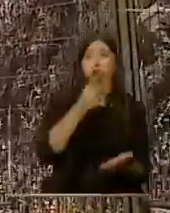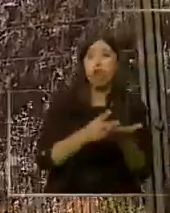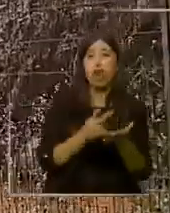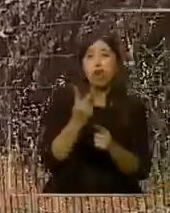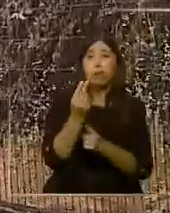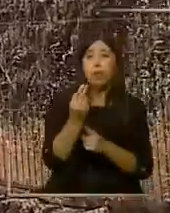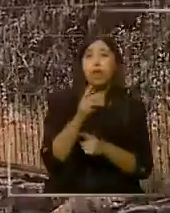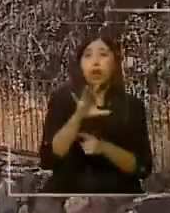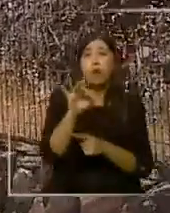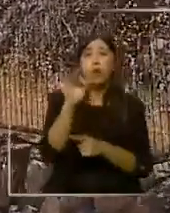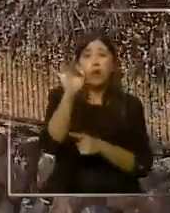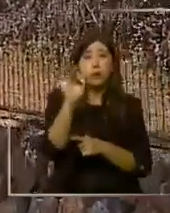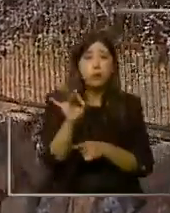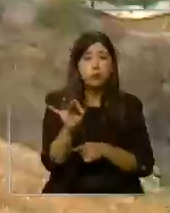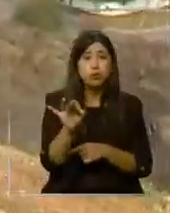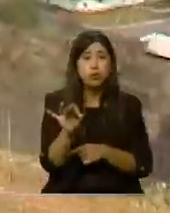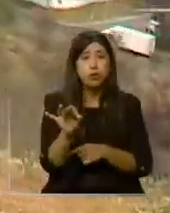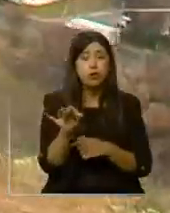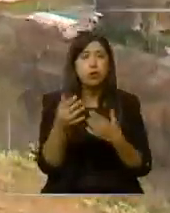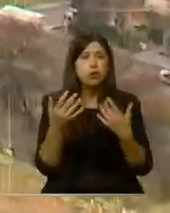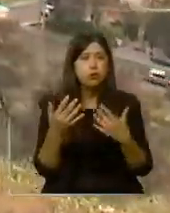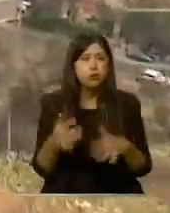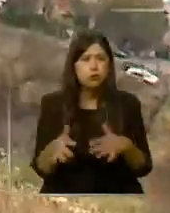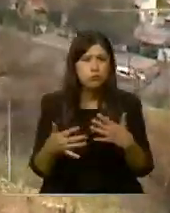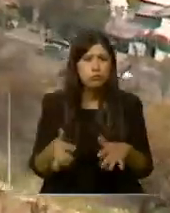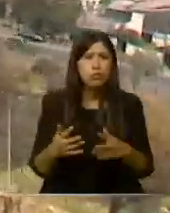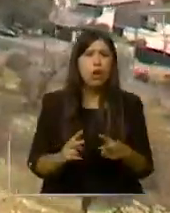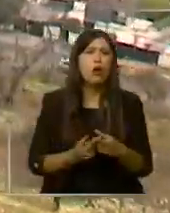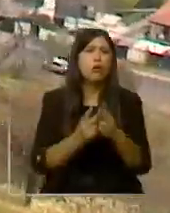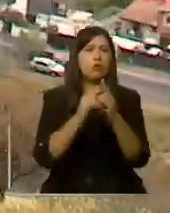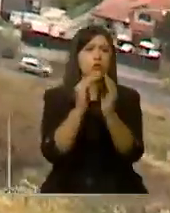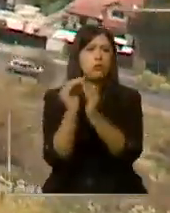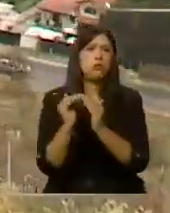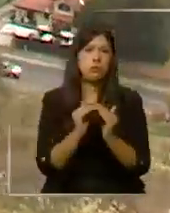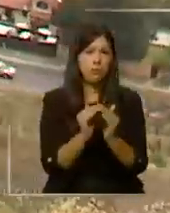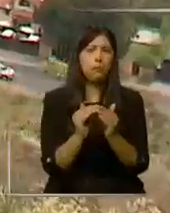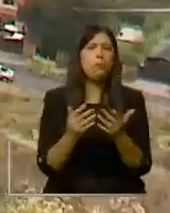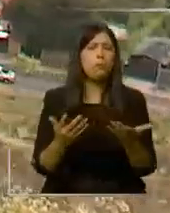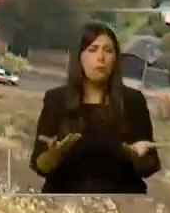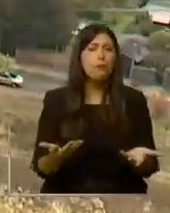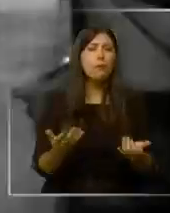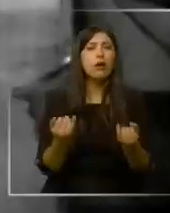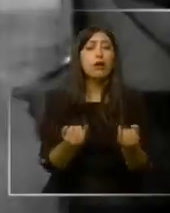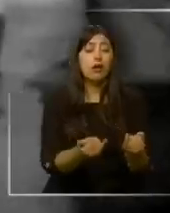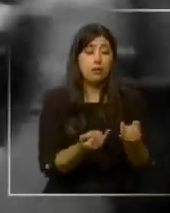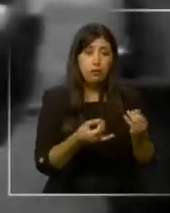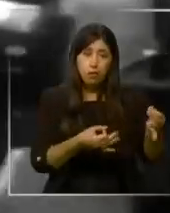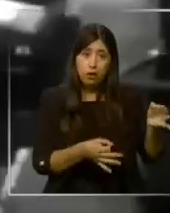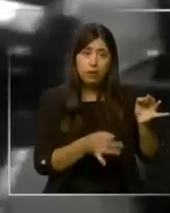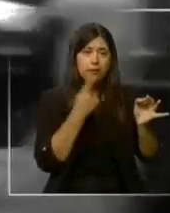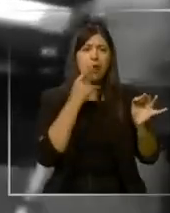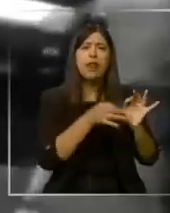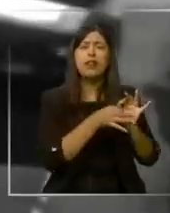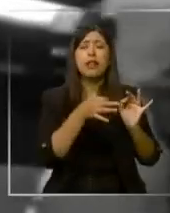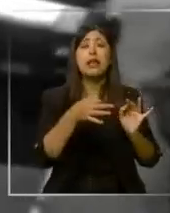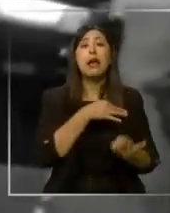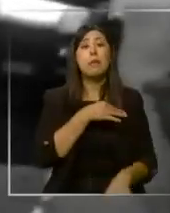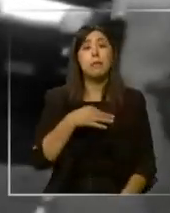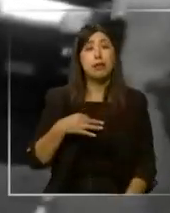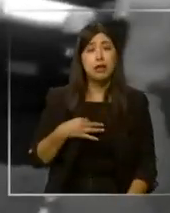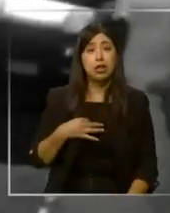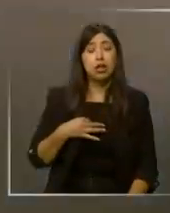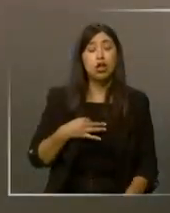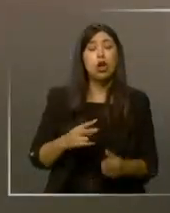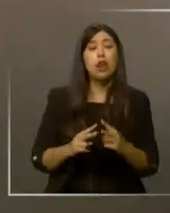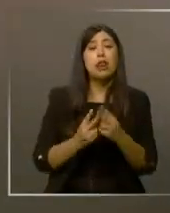50% de la geológica ya se encuentra urbanizada Incluso el informe señala que el Ministerio de vivienda y urbanismo